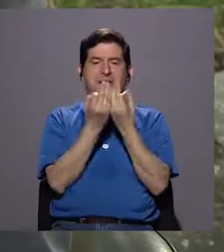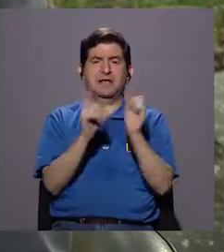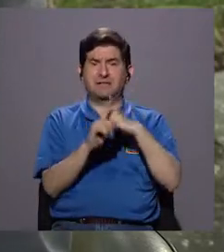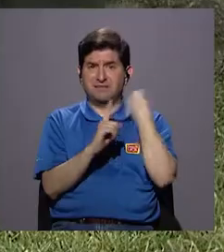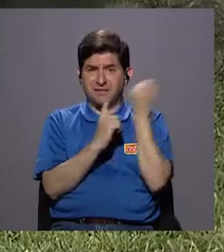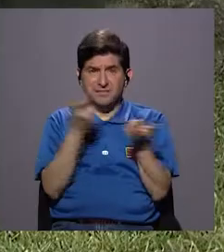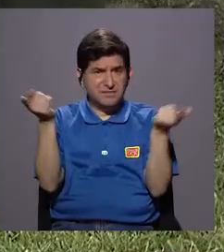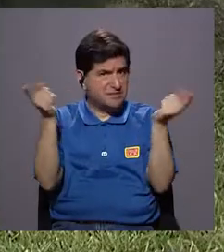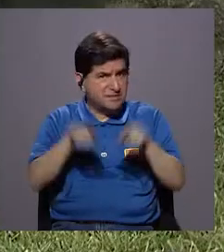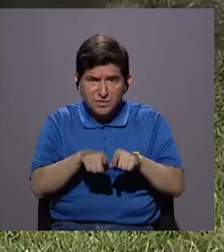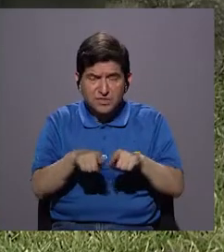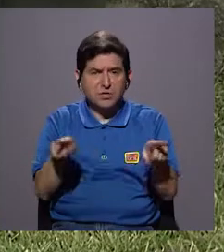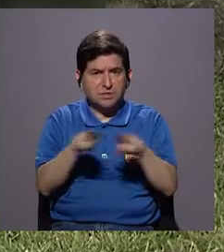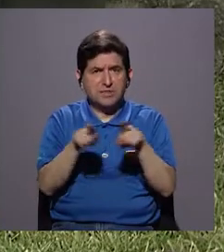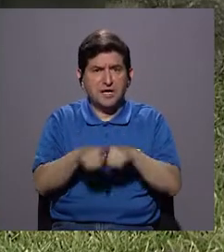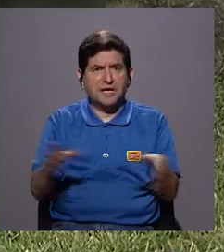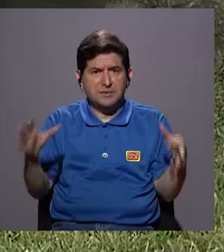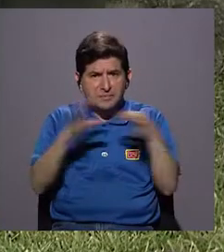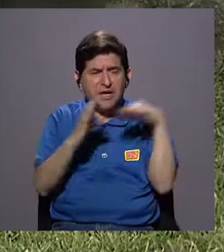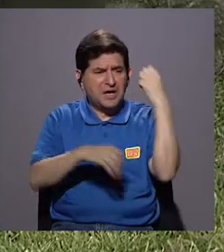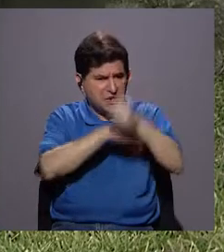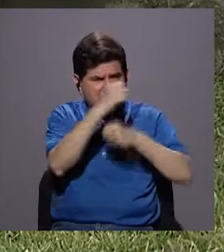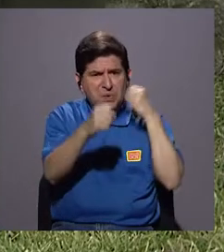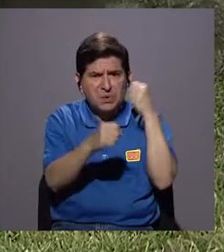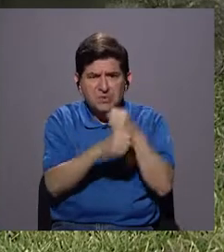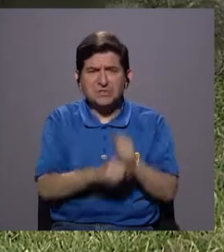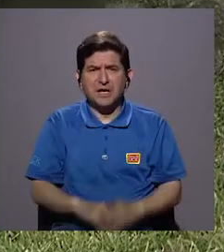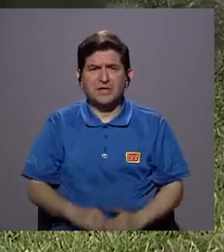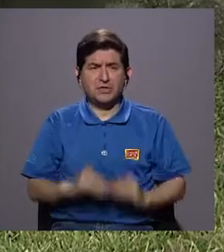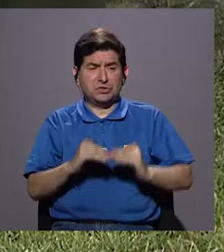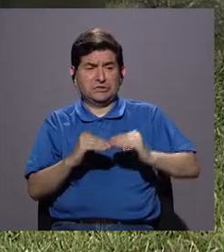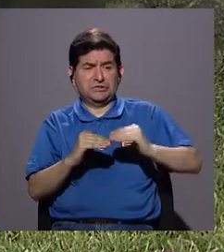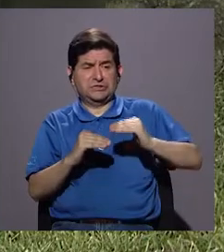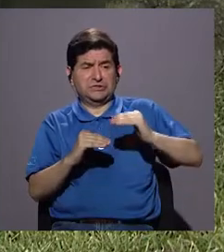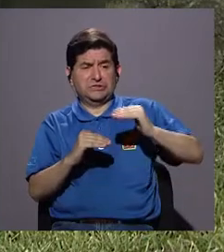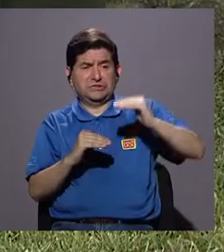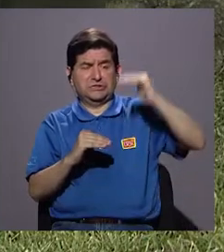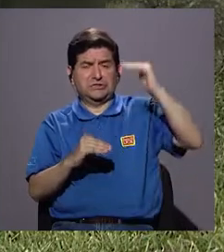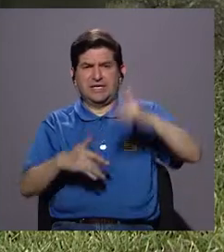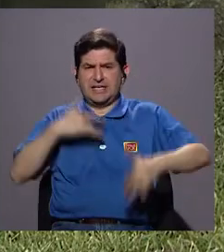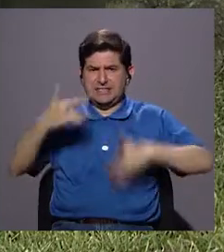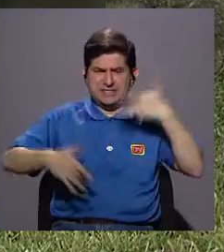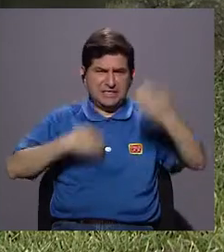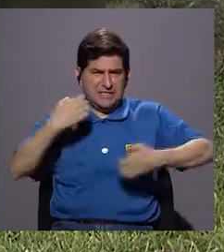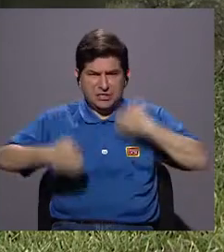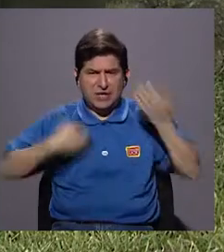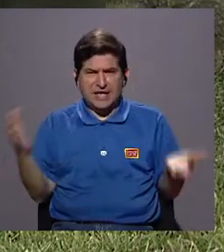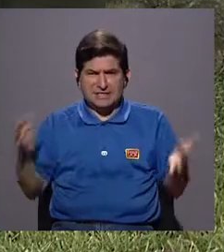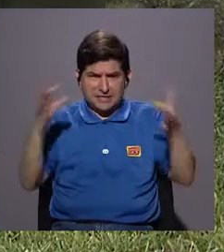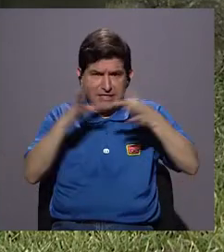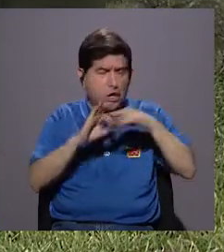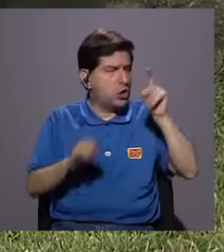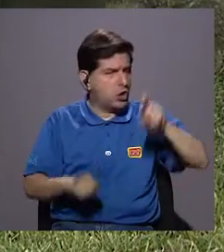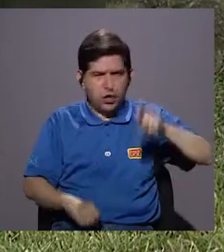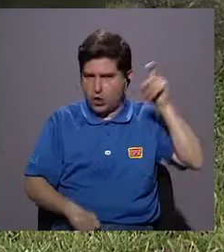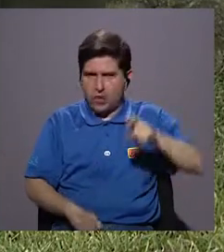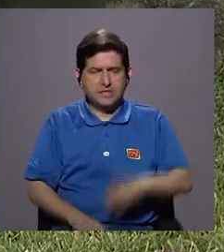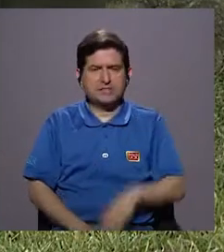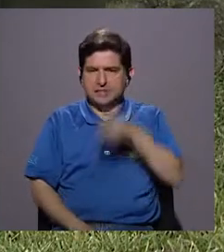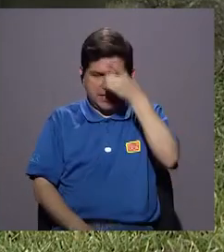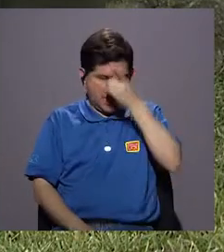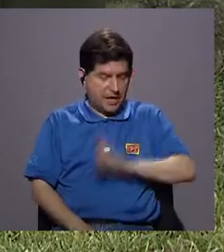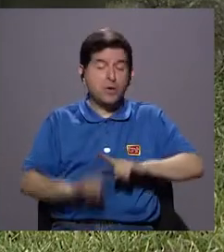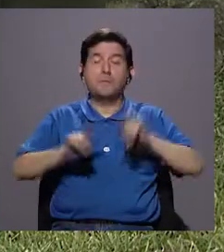situaciones no ocurren, eso también se asocia que con la edad haya una alta frecuencia de síntomas emocionales relacionados no necesariamente con la depresión,